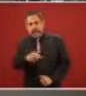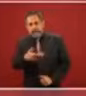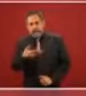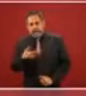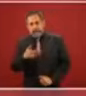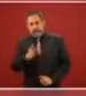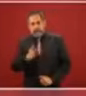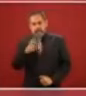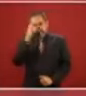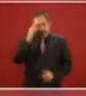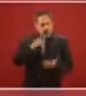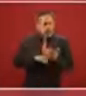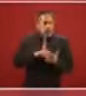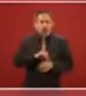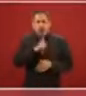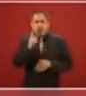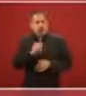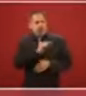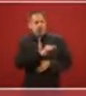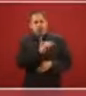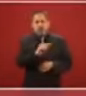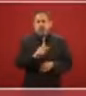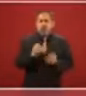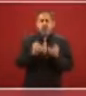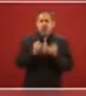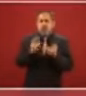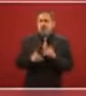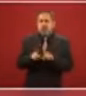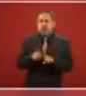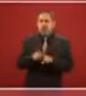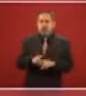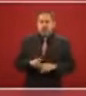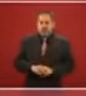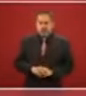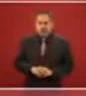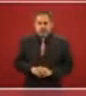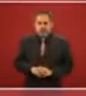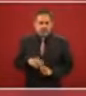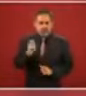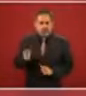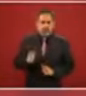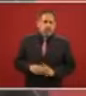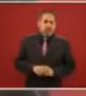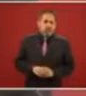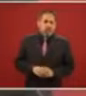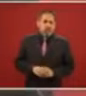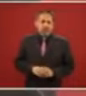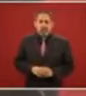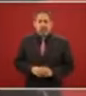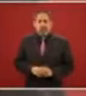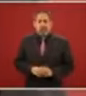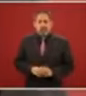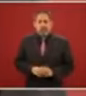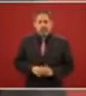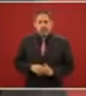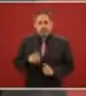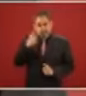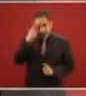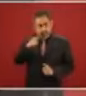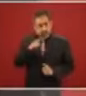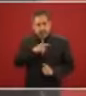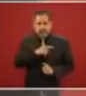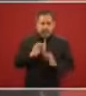estoy seguro que otros van a hacer lo mismo. O sea, sí, y para cuidar